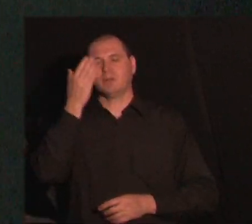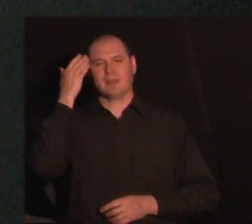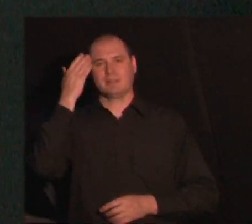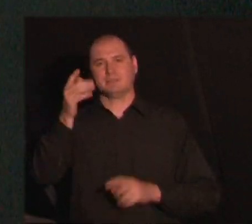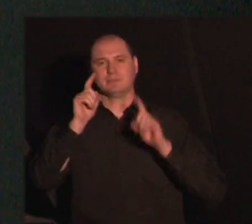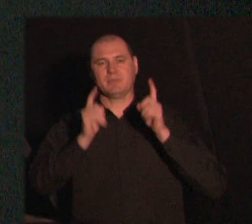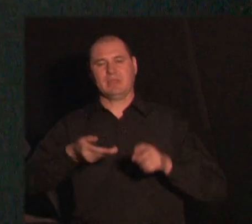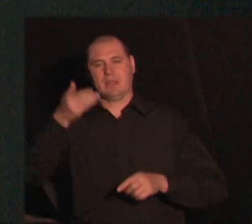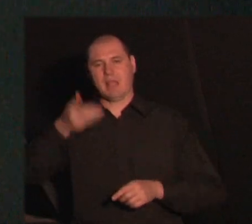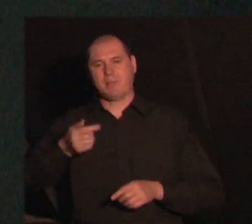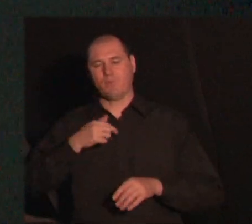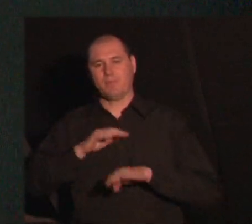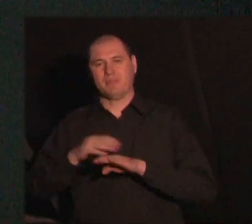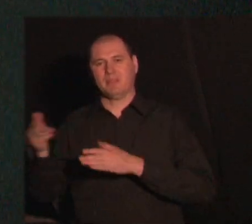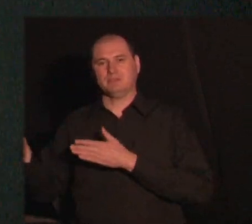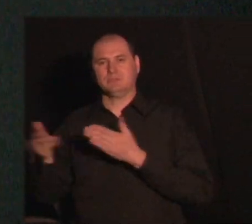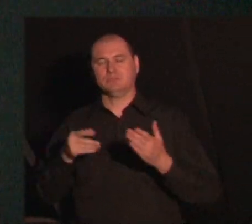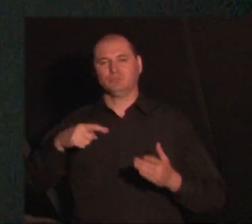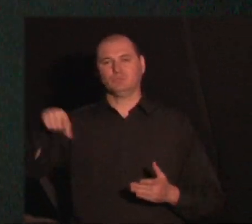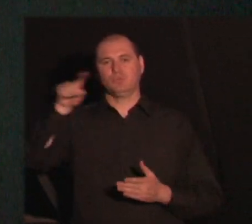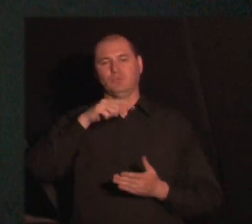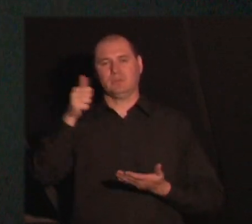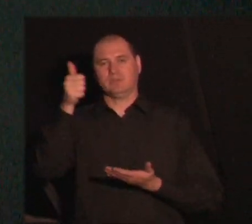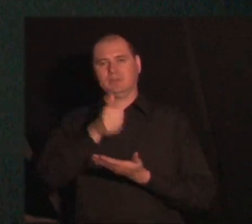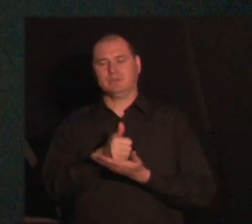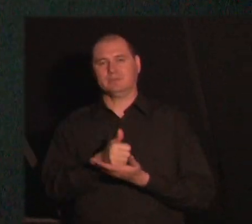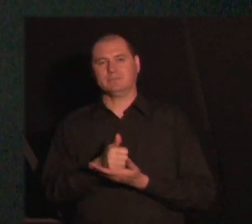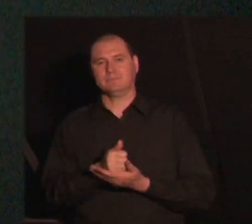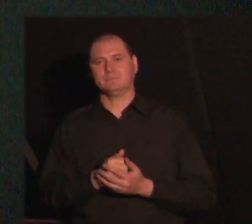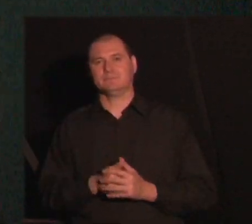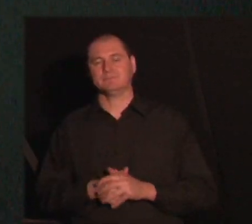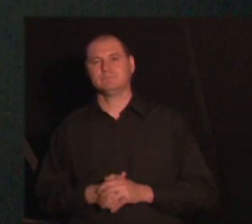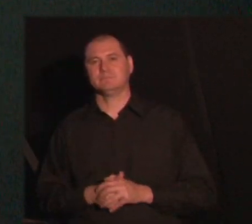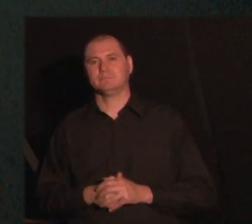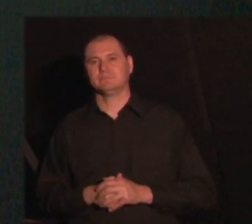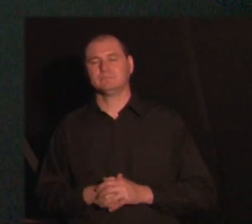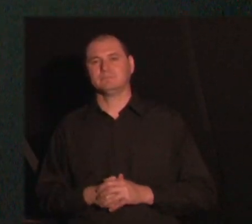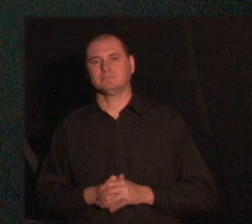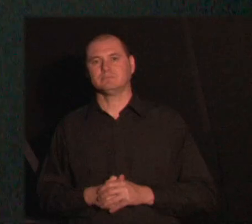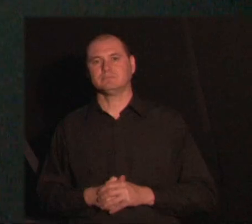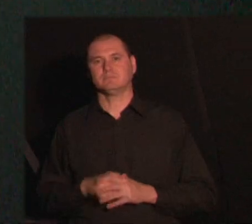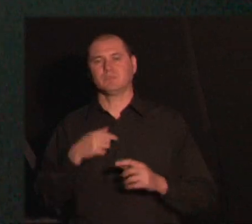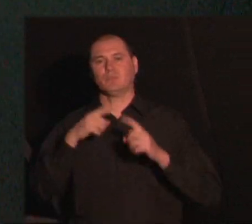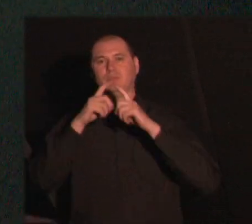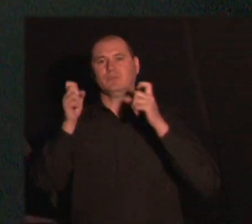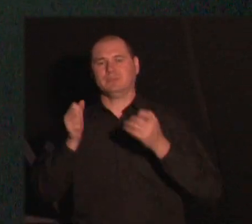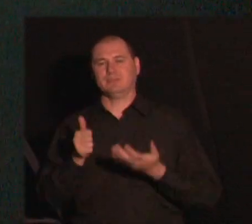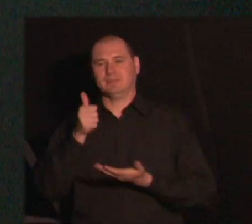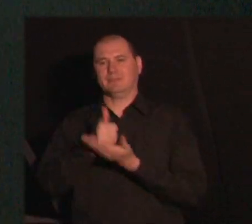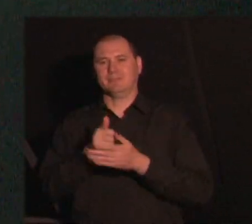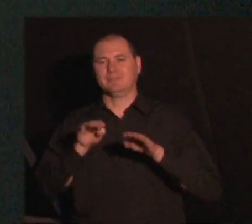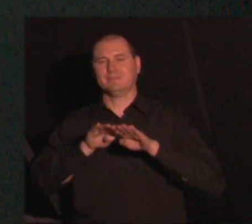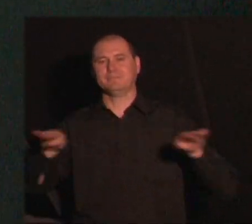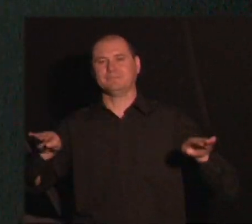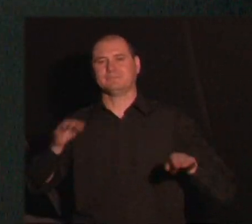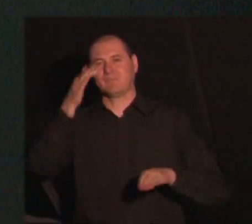al Gramo por la invitación y a todos los que estuvieron aquí también arriba. Es otra cosa estar arriba,